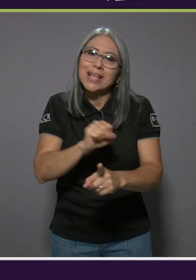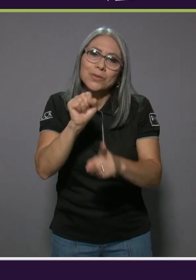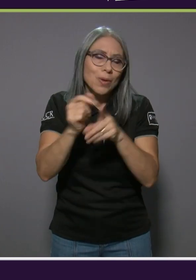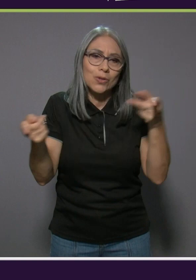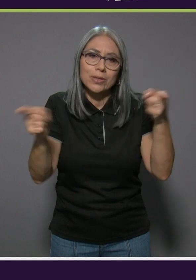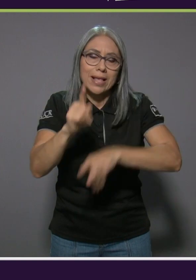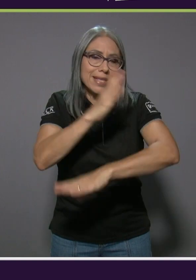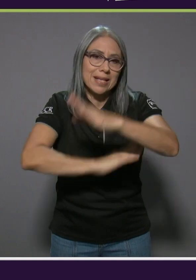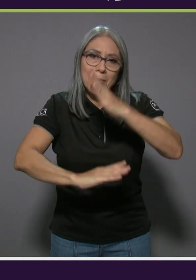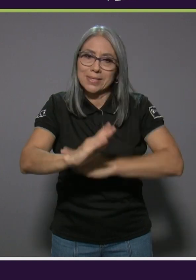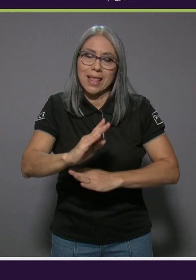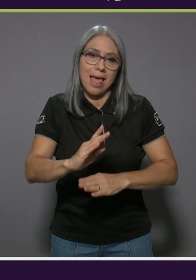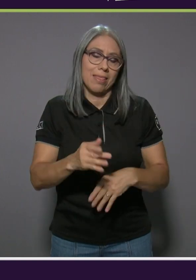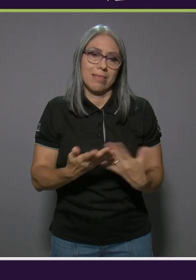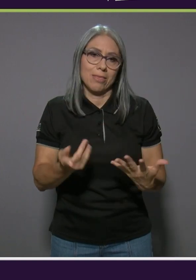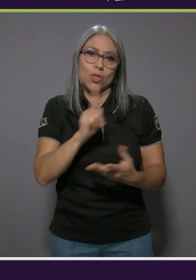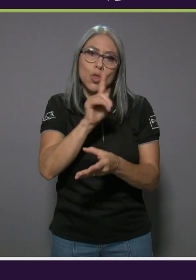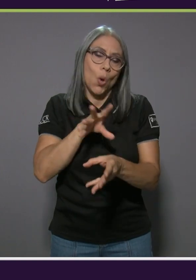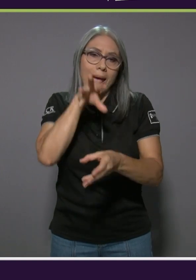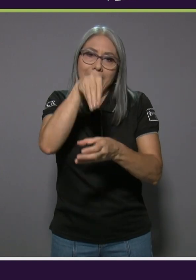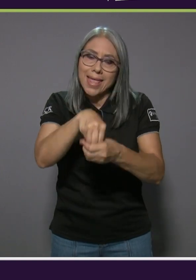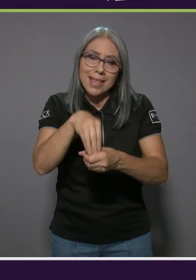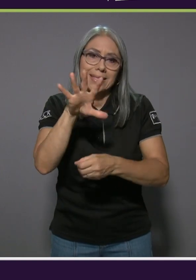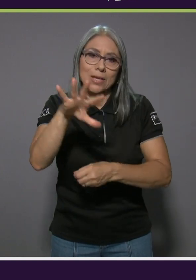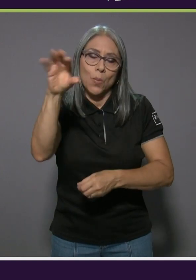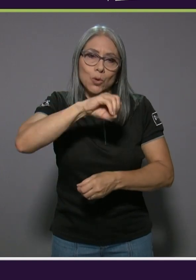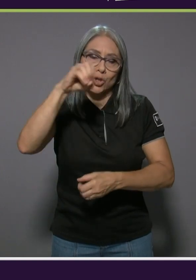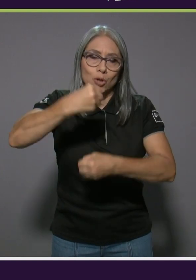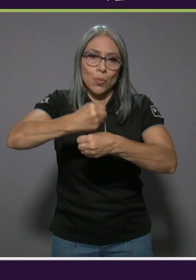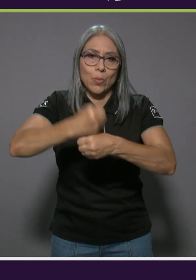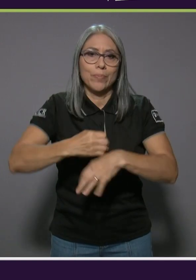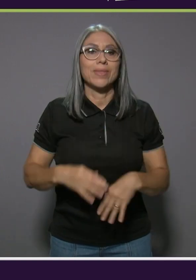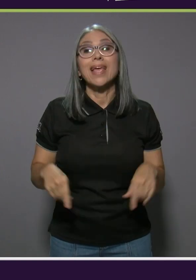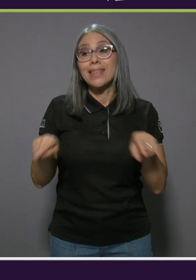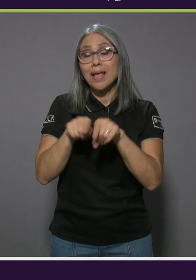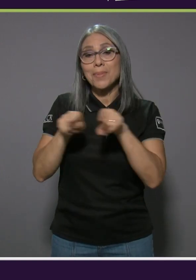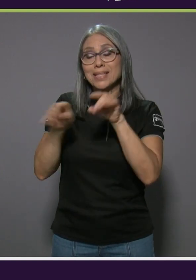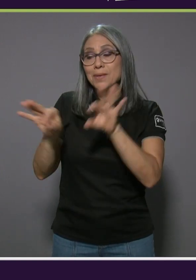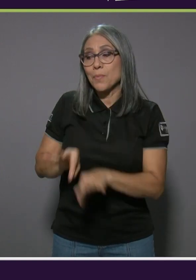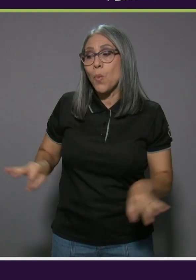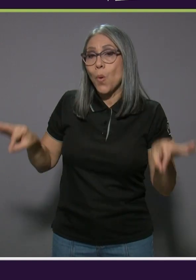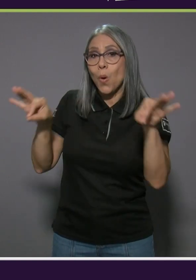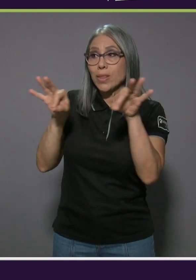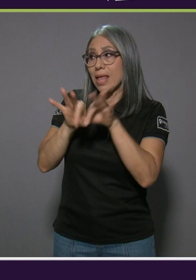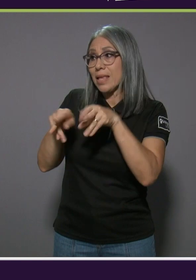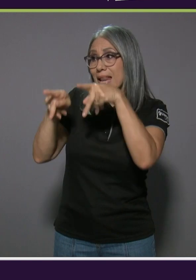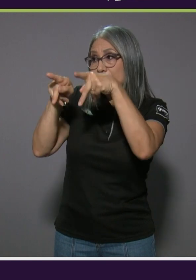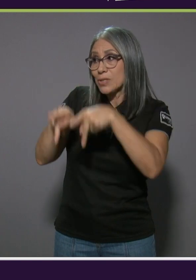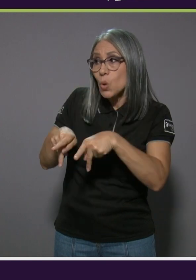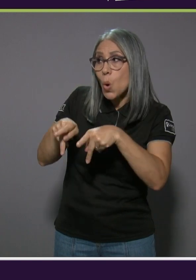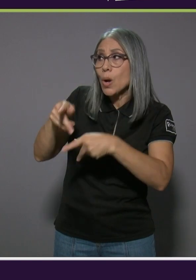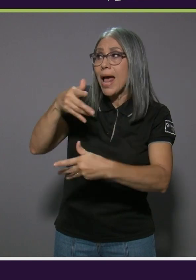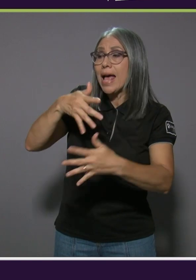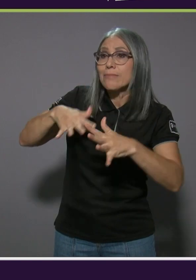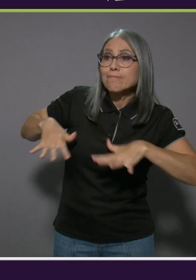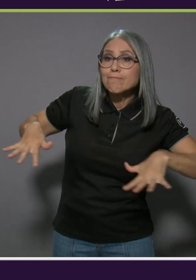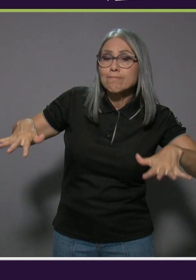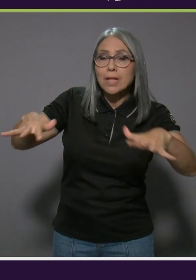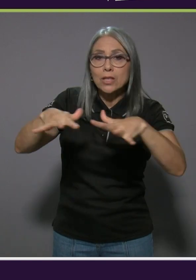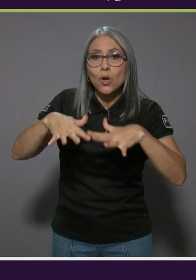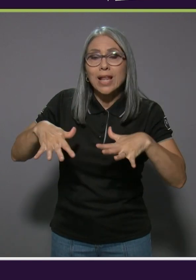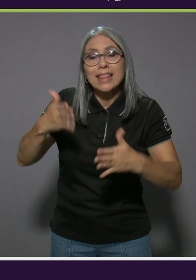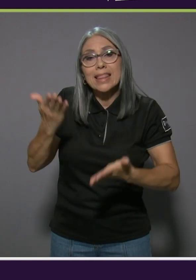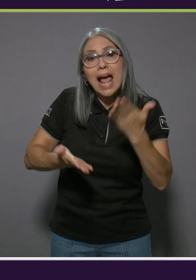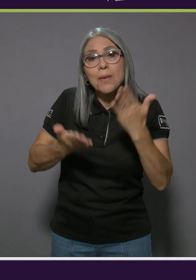importante, ¿verdad?, que dependiendo de la persona y cómo interactúa con el entorno, como lo dice doña Vilvia, una misma condición clínica